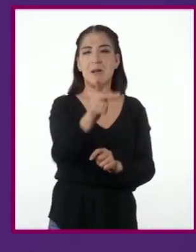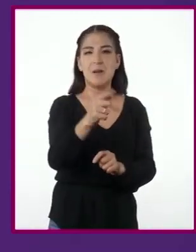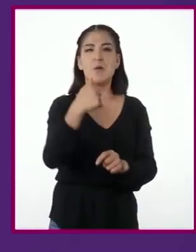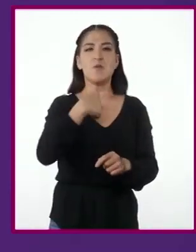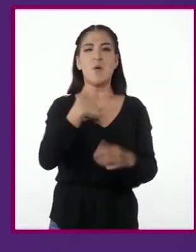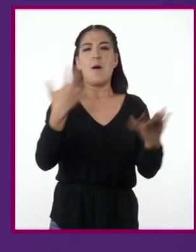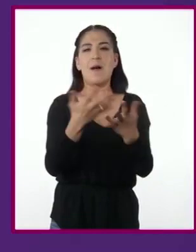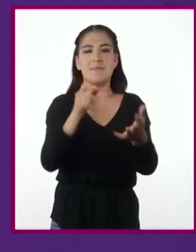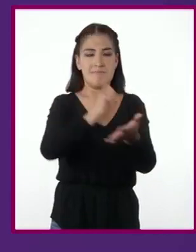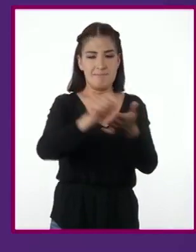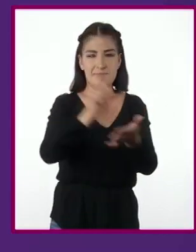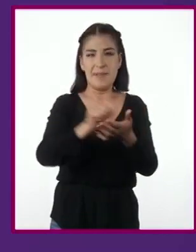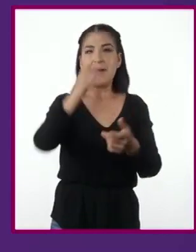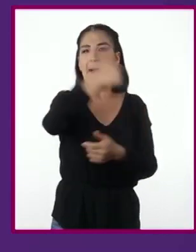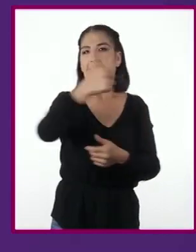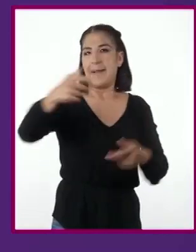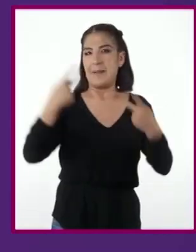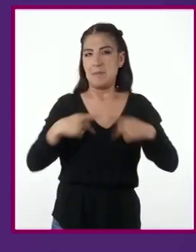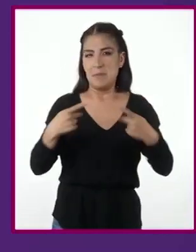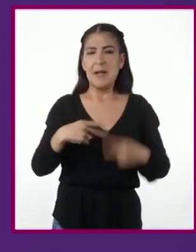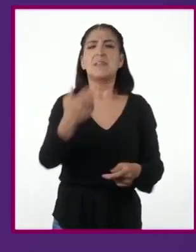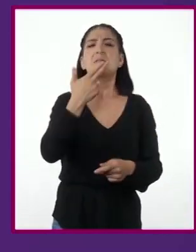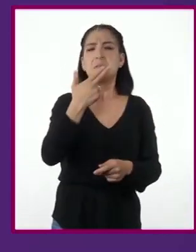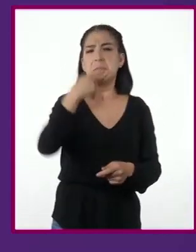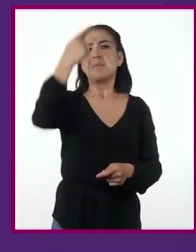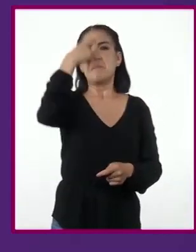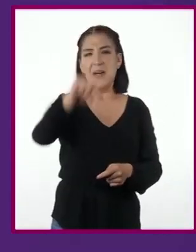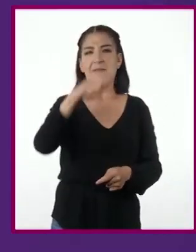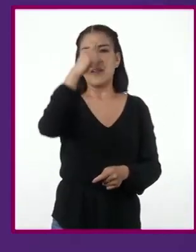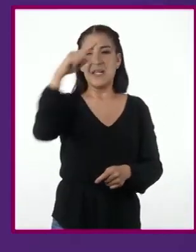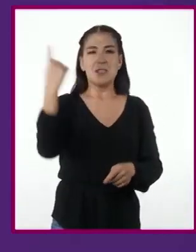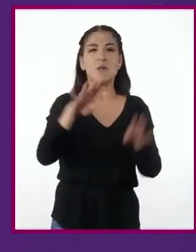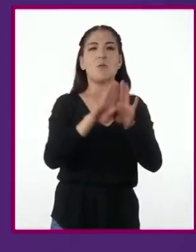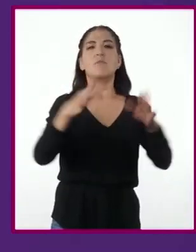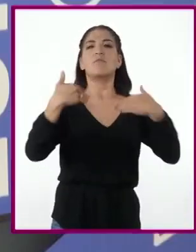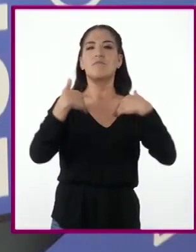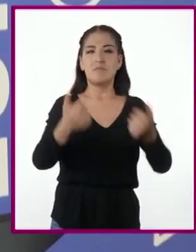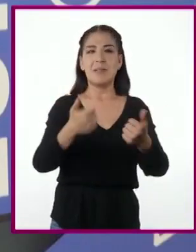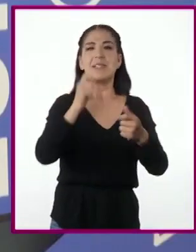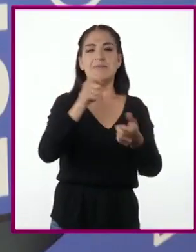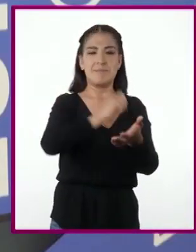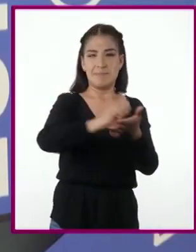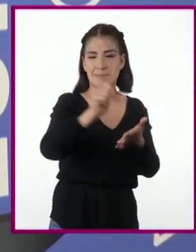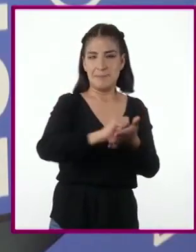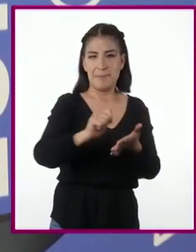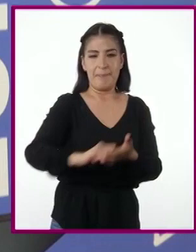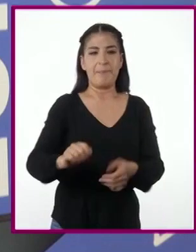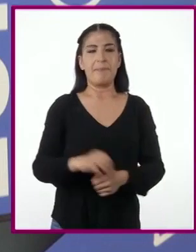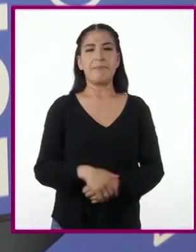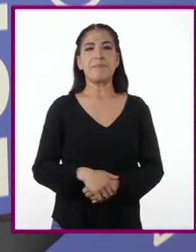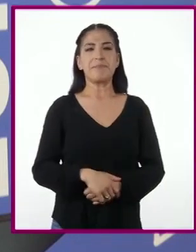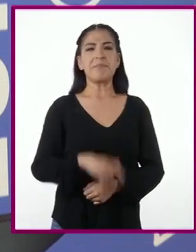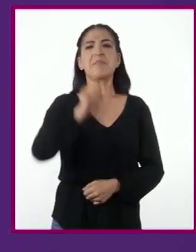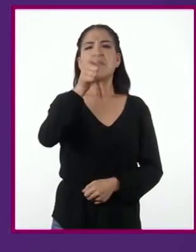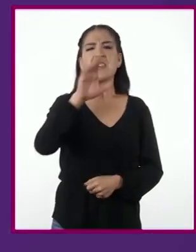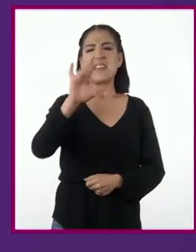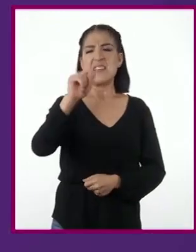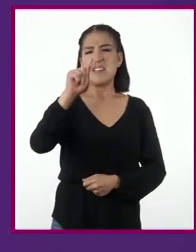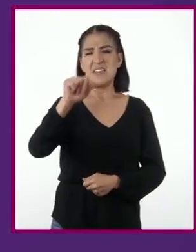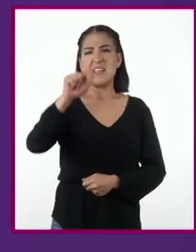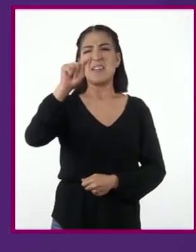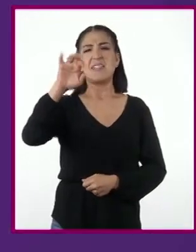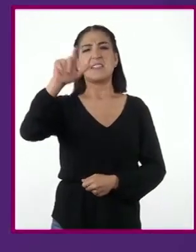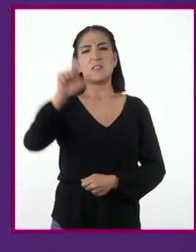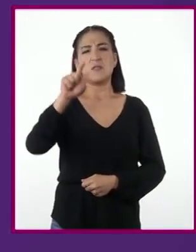palabras propias de un individuo y sirve para facilitar la comprensión de un texto. ¿Qué es cita textual? La